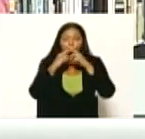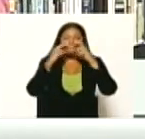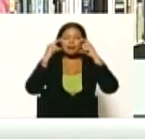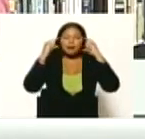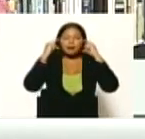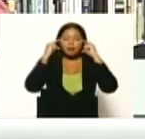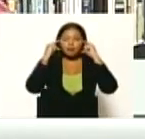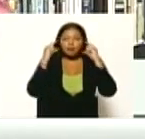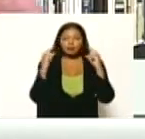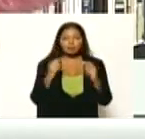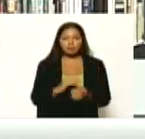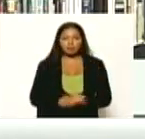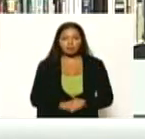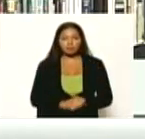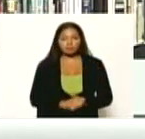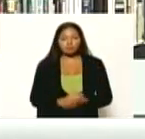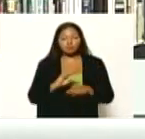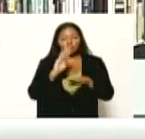mascarillas,